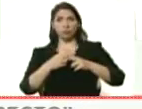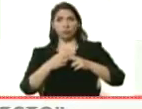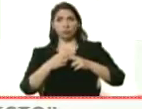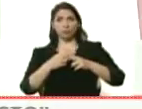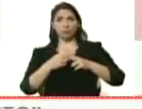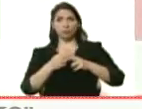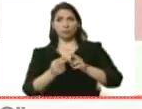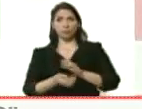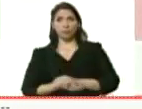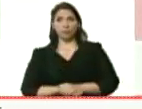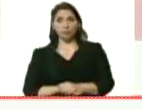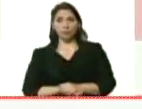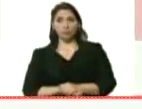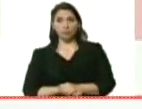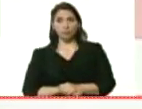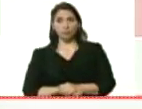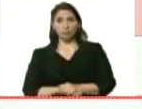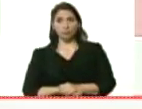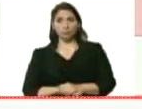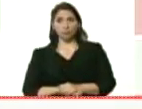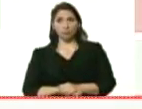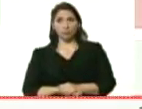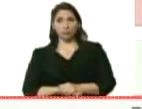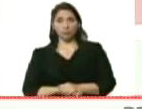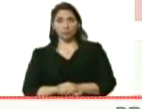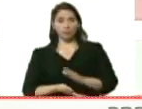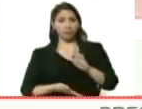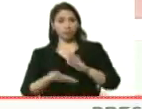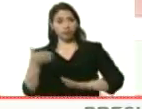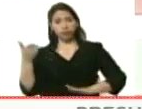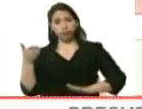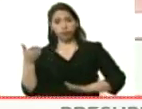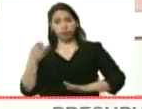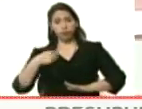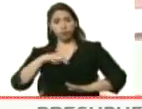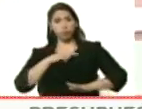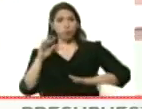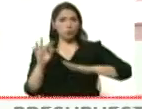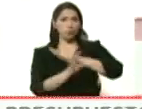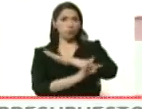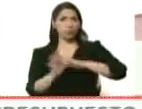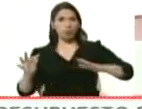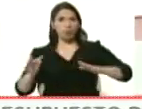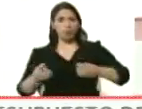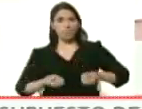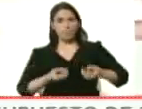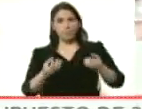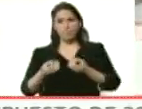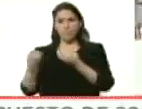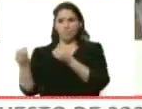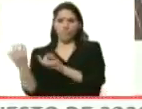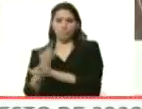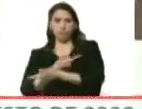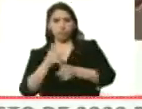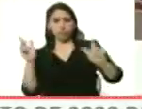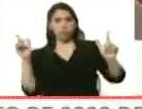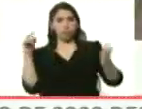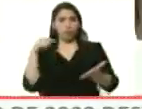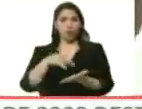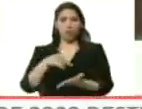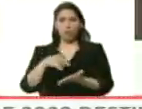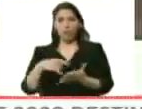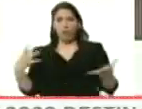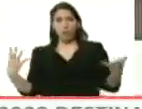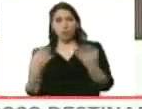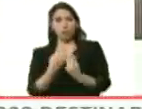y va fuera de nuestras fronteras a exportar libertades. Y en Carabobo, junto a nuestro ejército